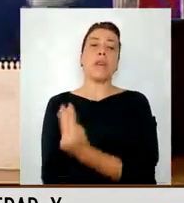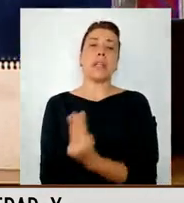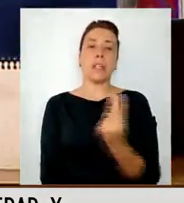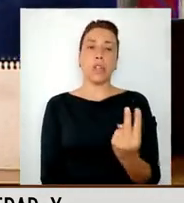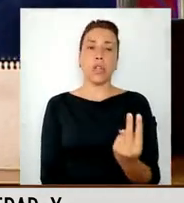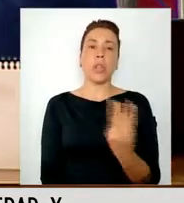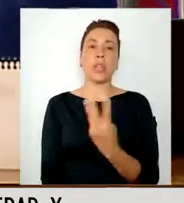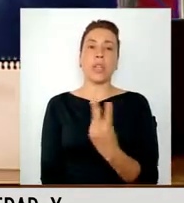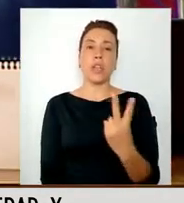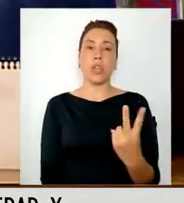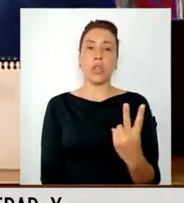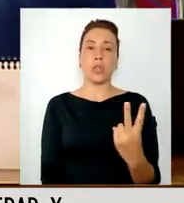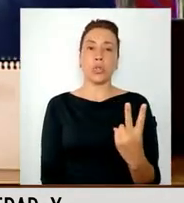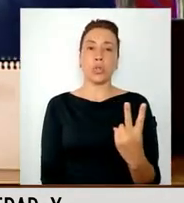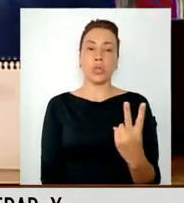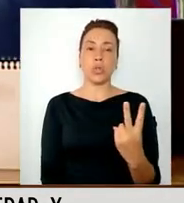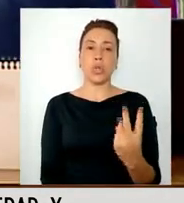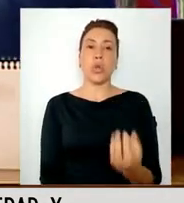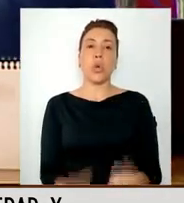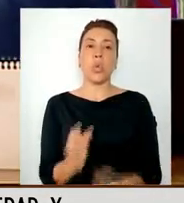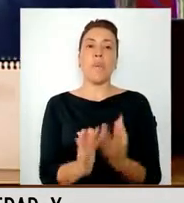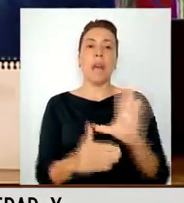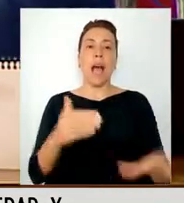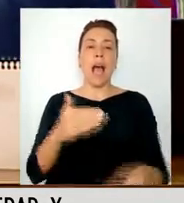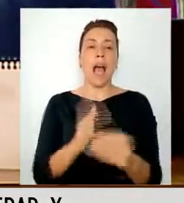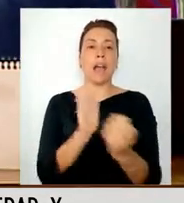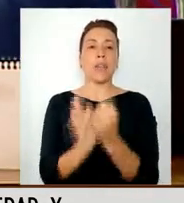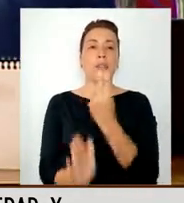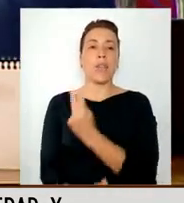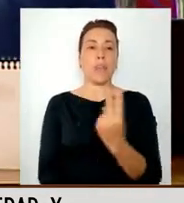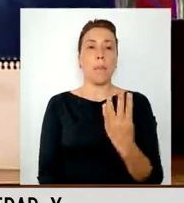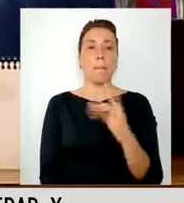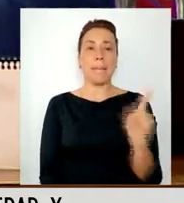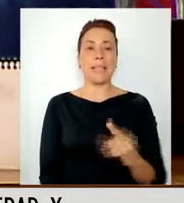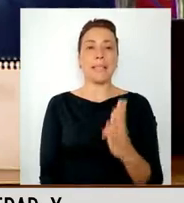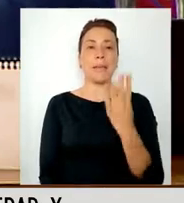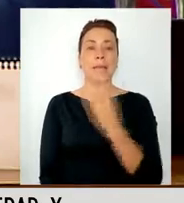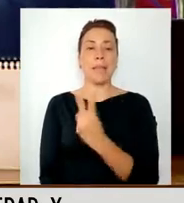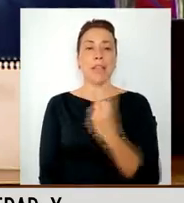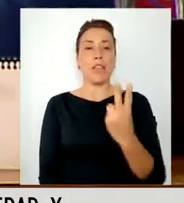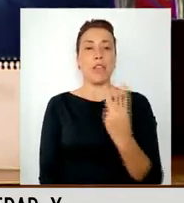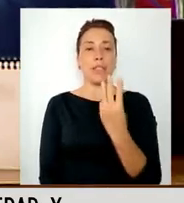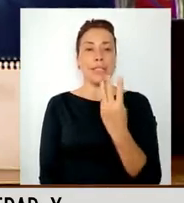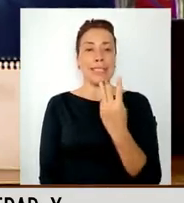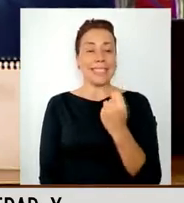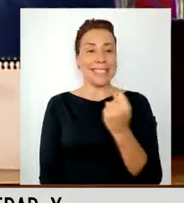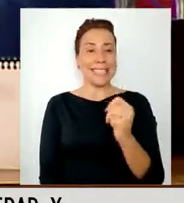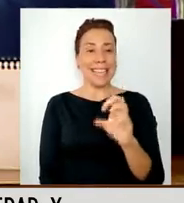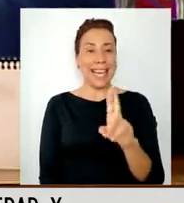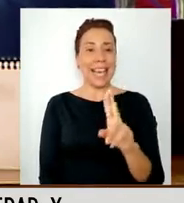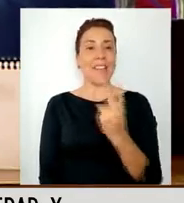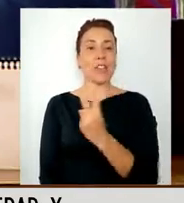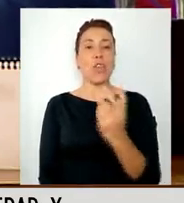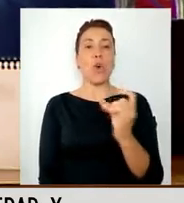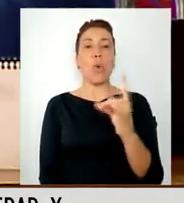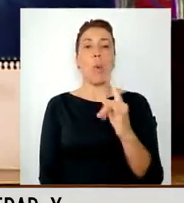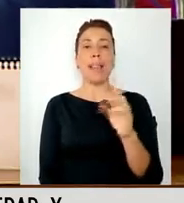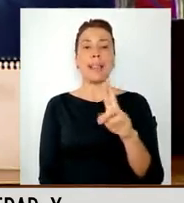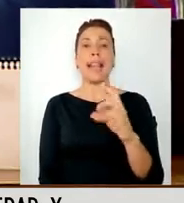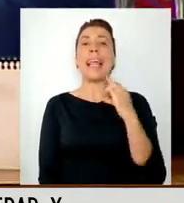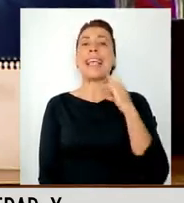nuevo que agrega los artículos 22 bis 22 3 Perdón 22 quarter 22 quinquias 22